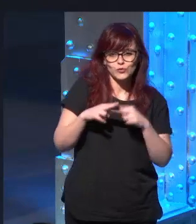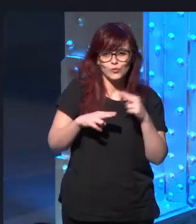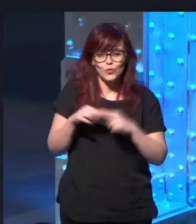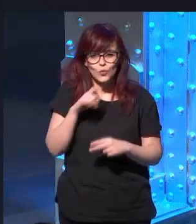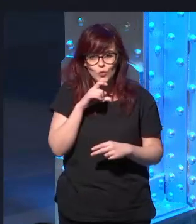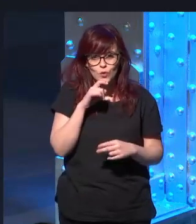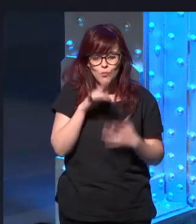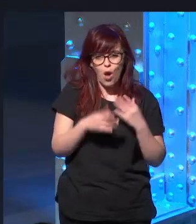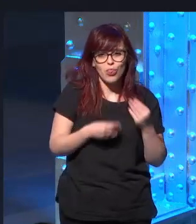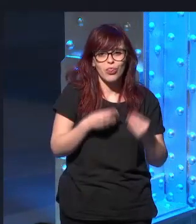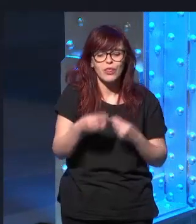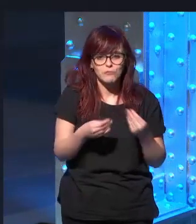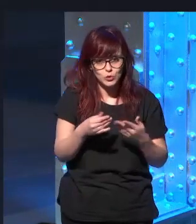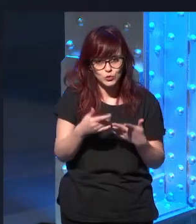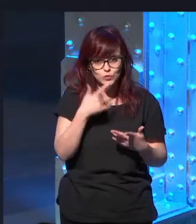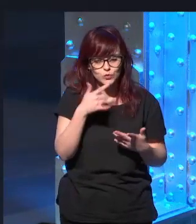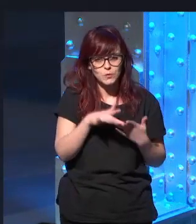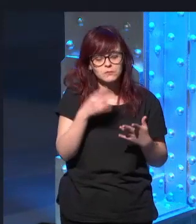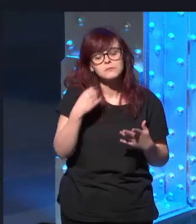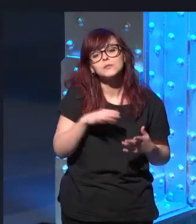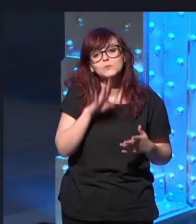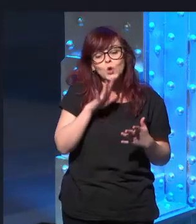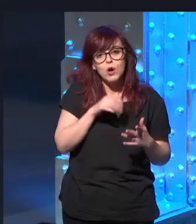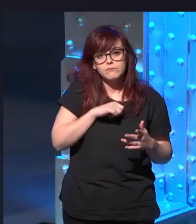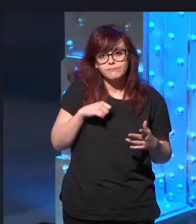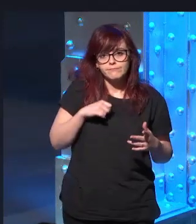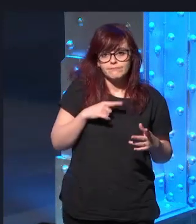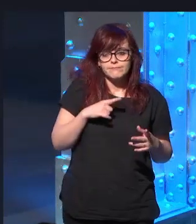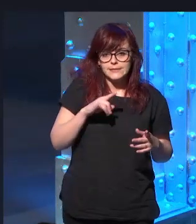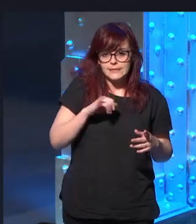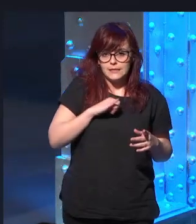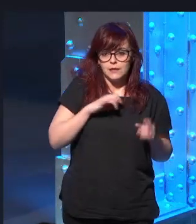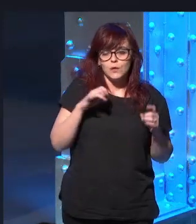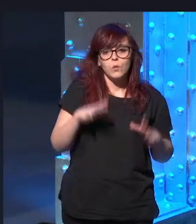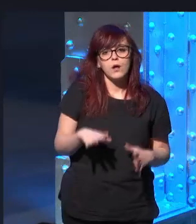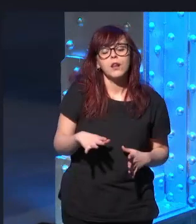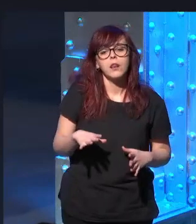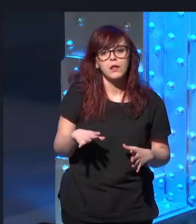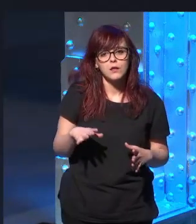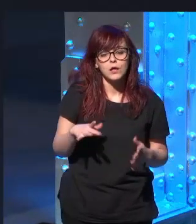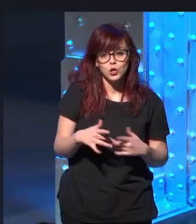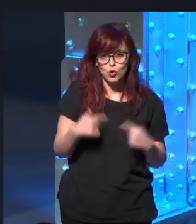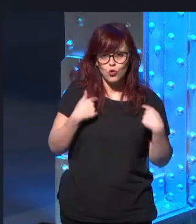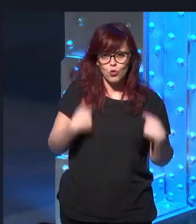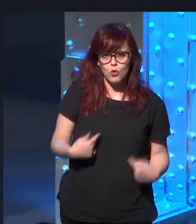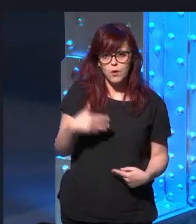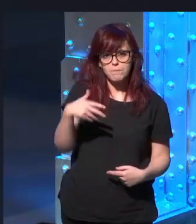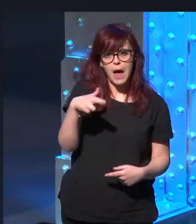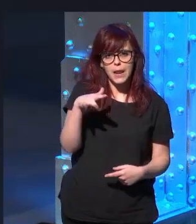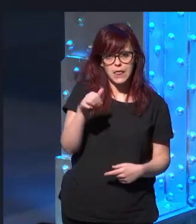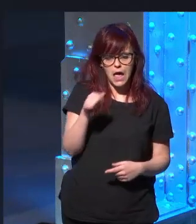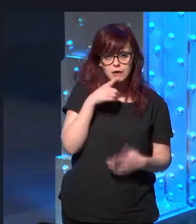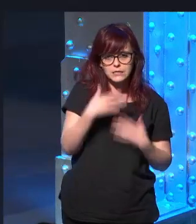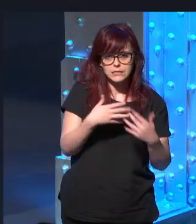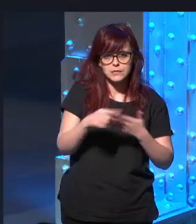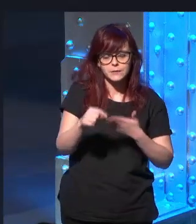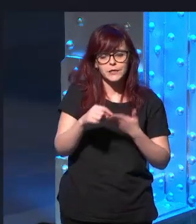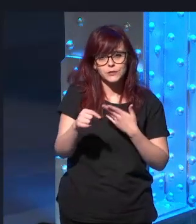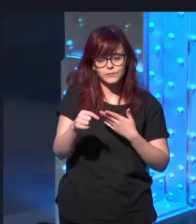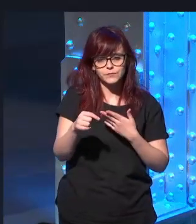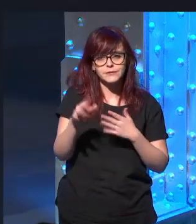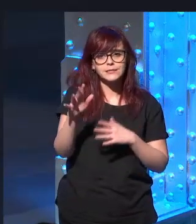que haces y lo que nos hace ser nosotras mismas, ¿no? Entonces, aunque tú, yo como María, quiera escribir una novela con